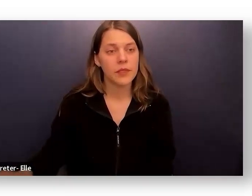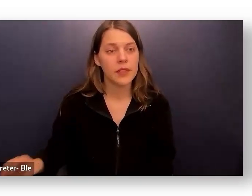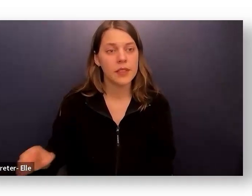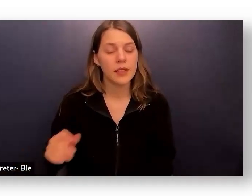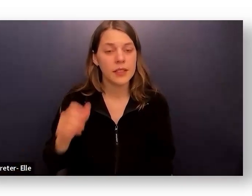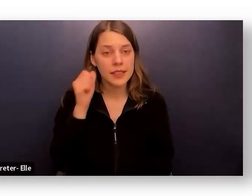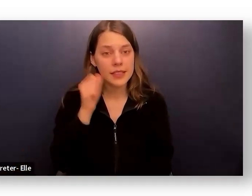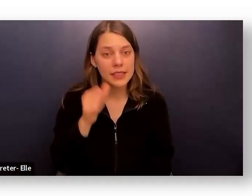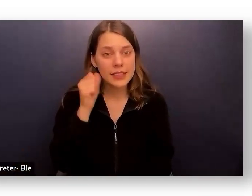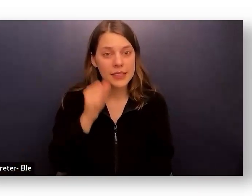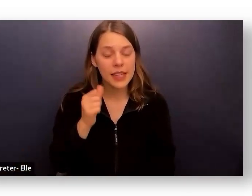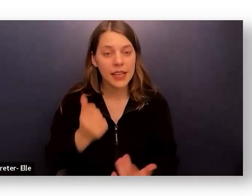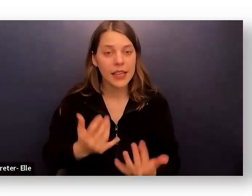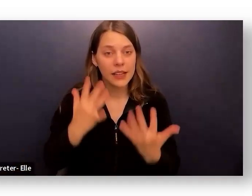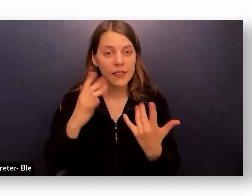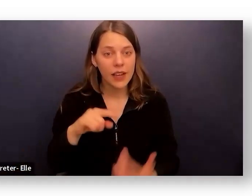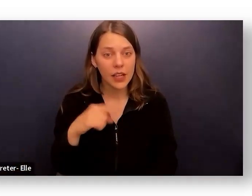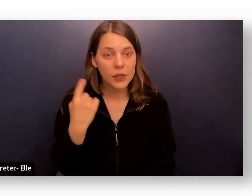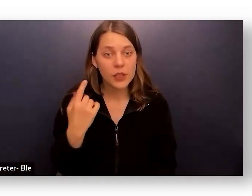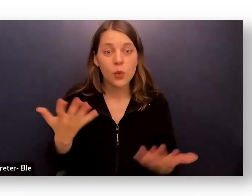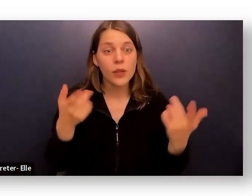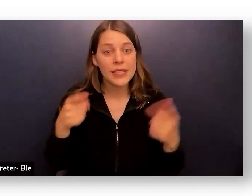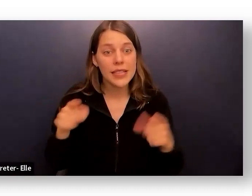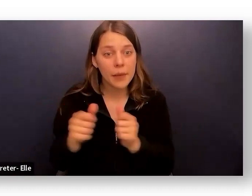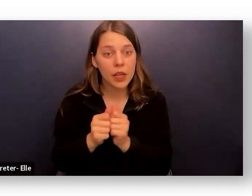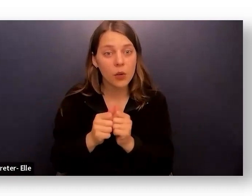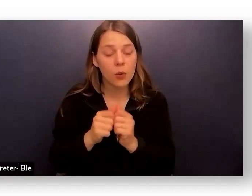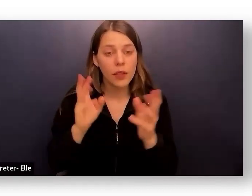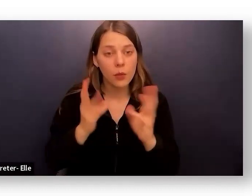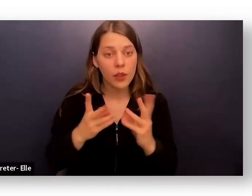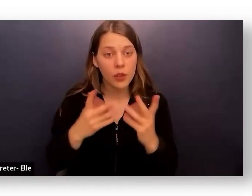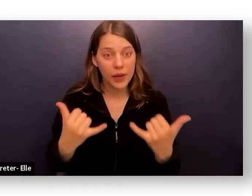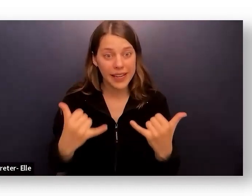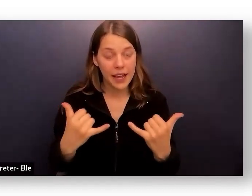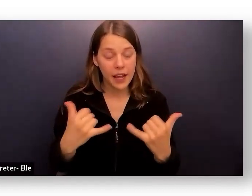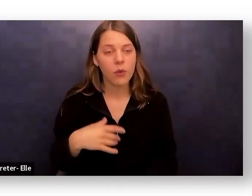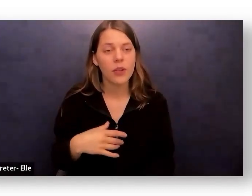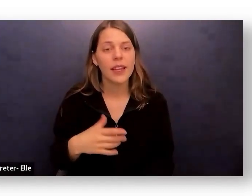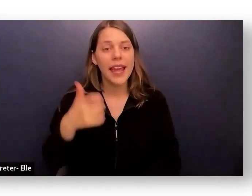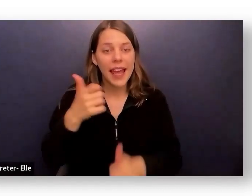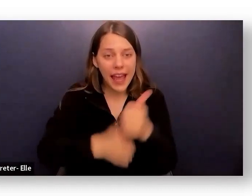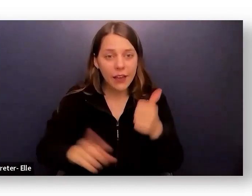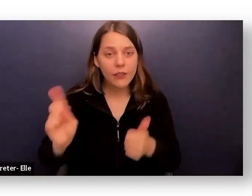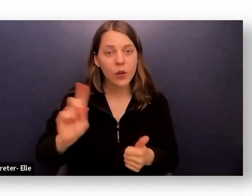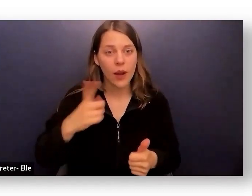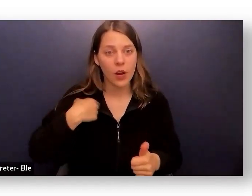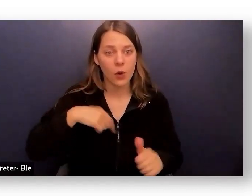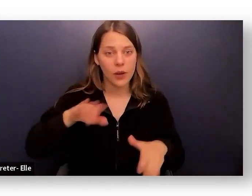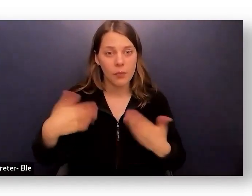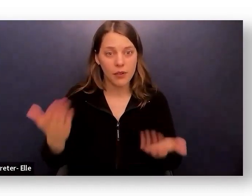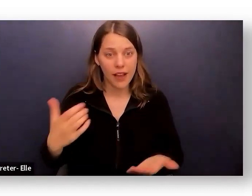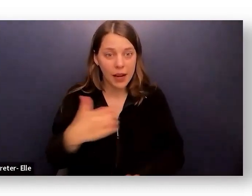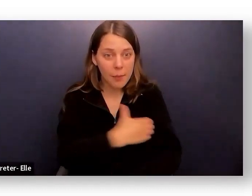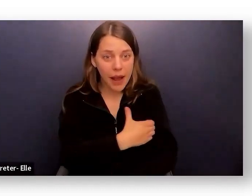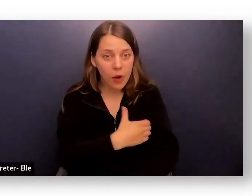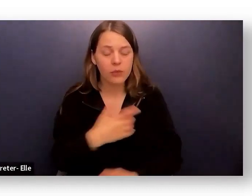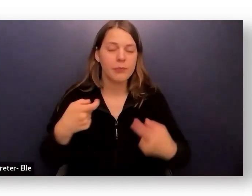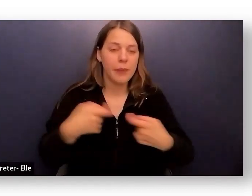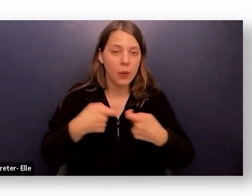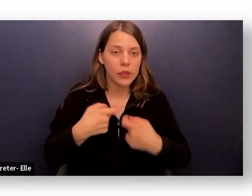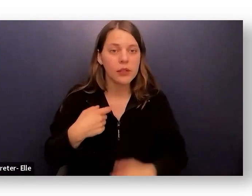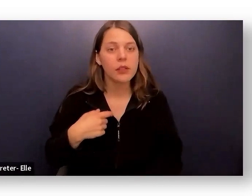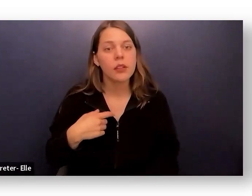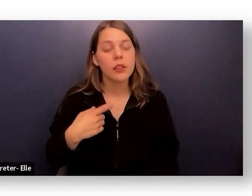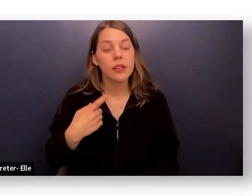Entonces, el pronóstico diario de riesgo. ¿Qué está sucediendo con el clima ahora? En tres lugares donde proporcionamos